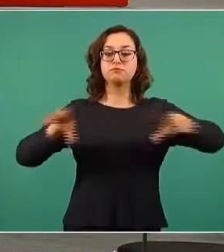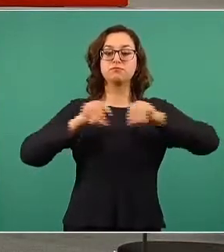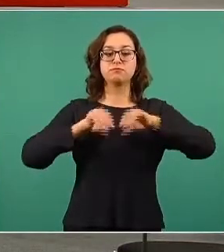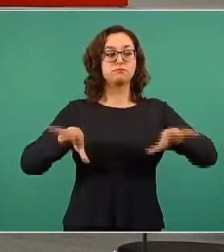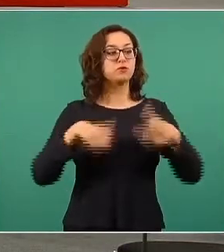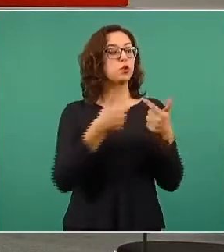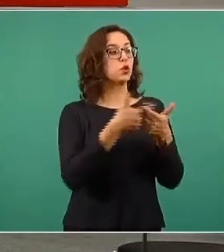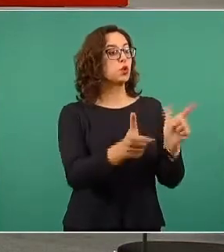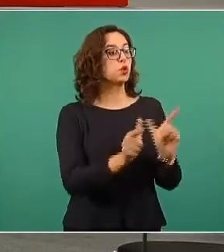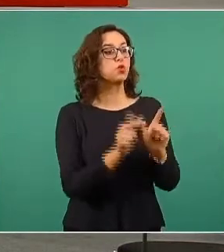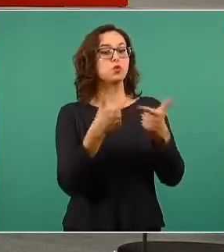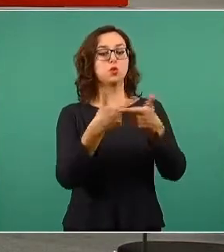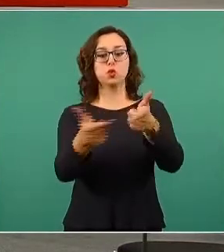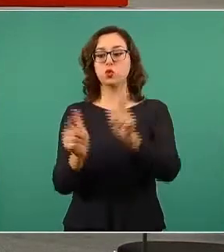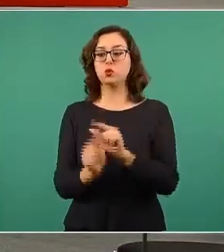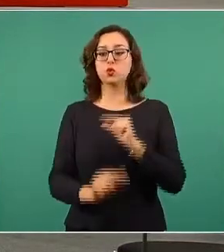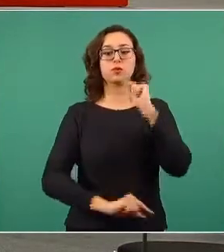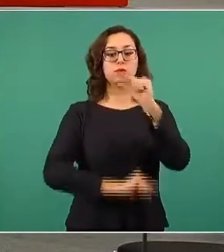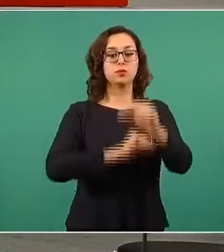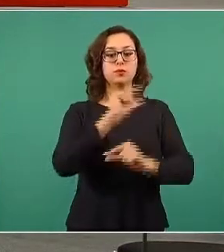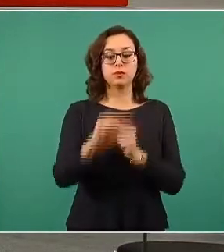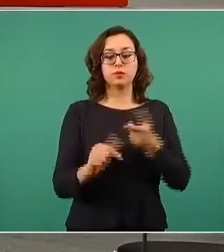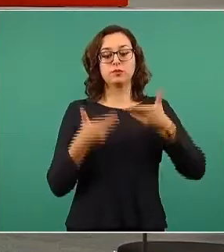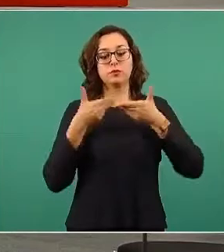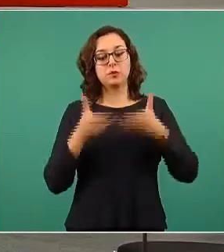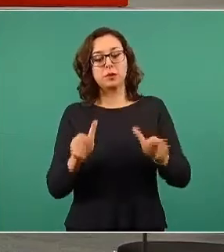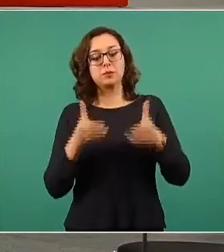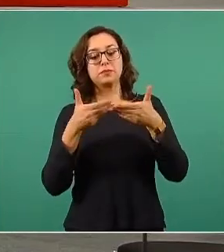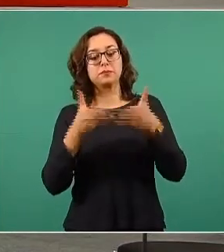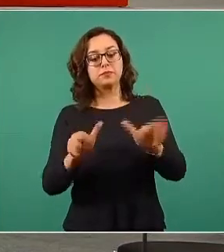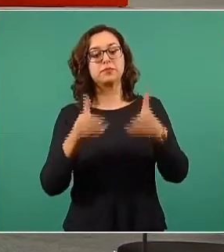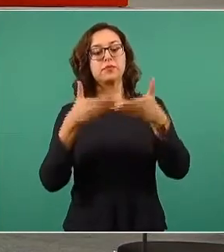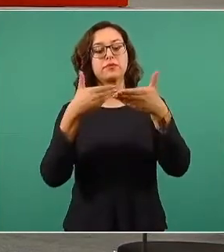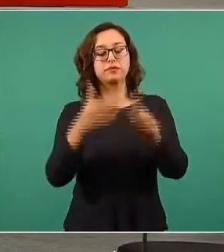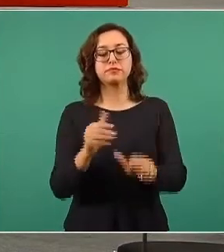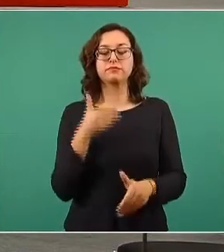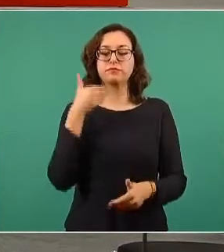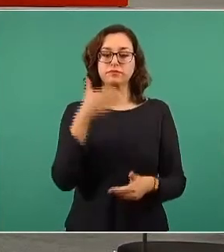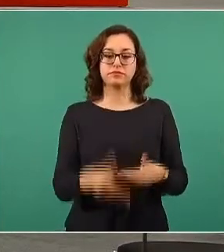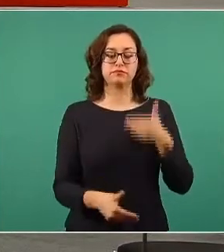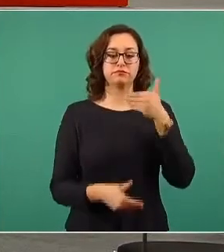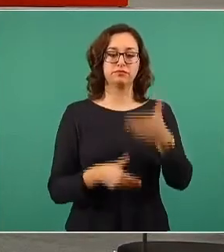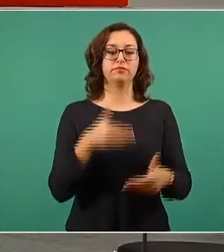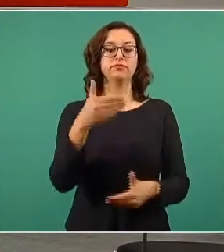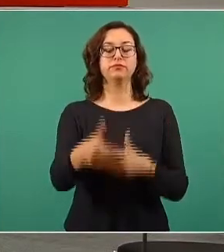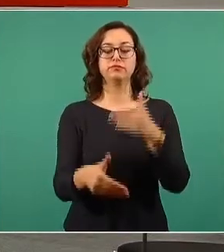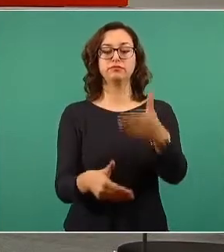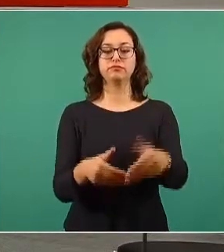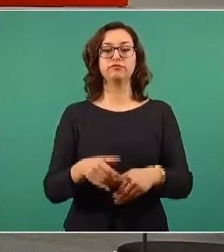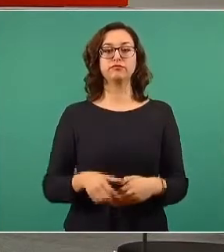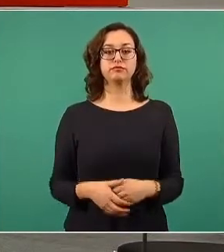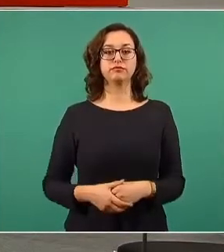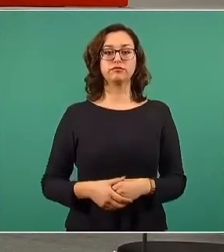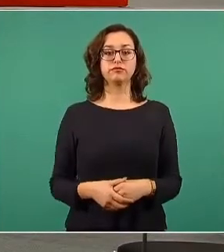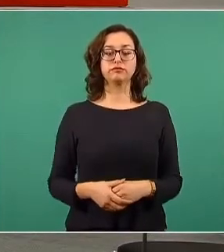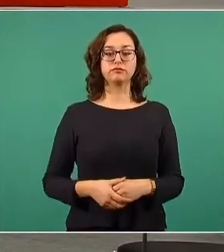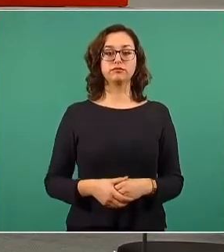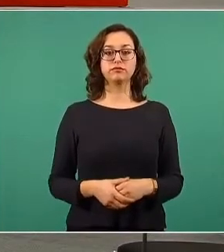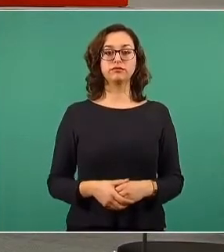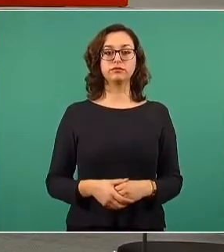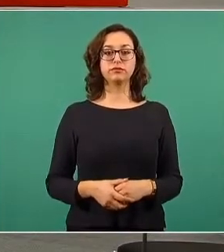están previstos en el plan y programa, la Política Nacional de Vacunación y su estrategia operativa.